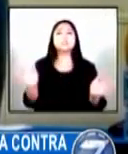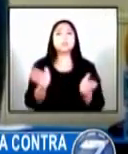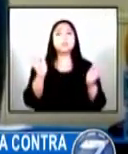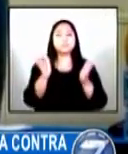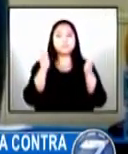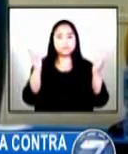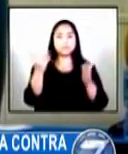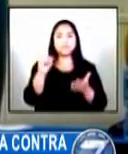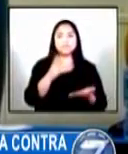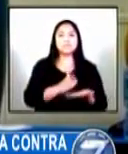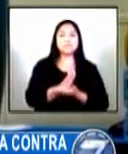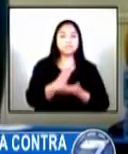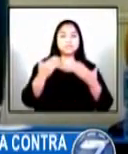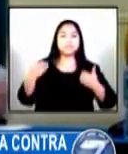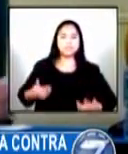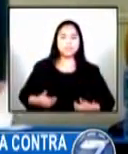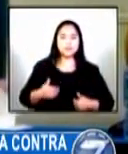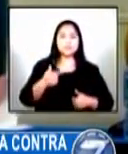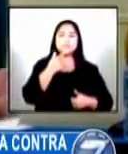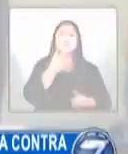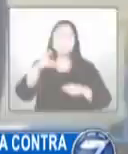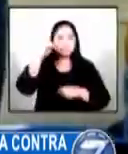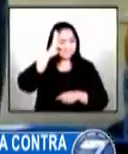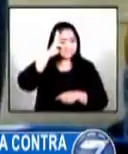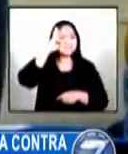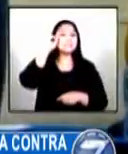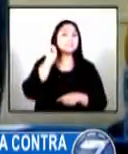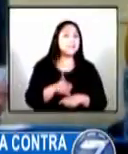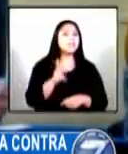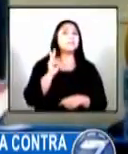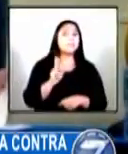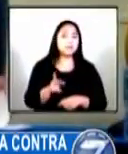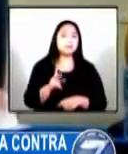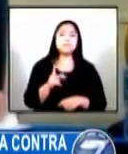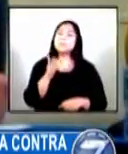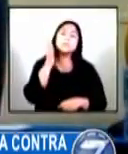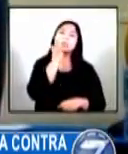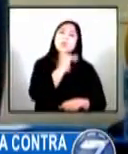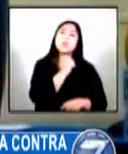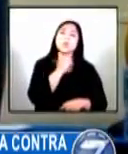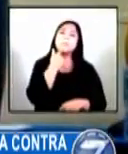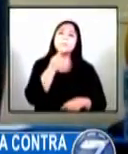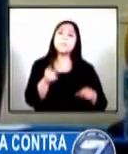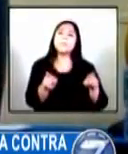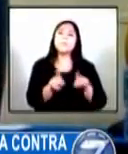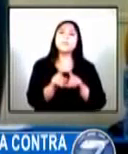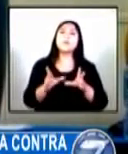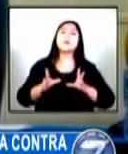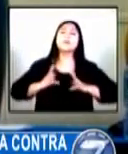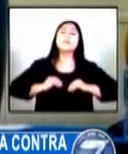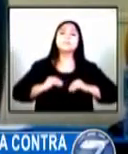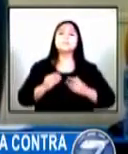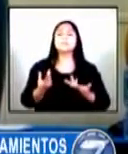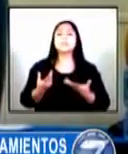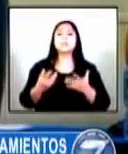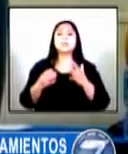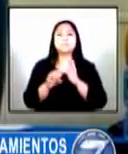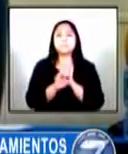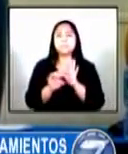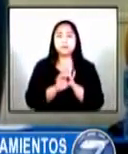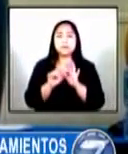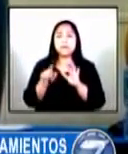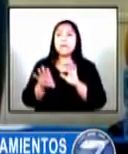los derechos humanos de sus habitantes. No podemos permitir que desde el